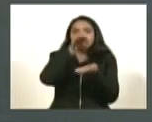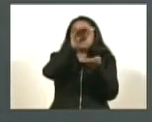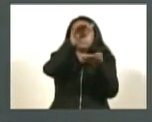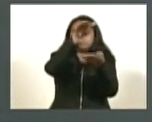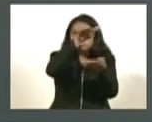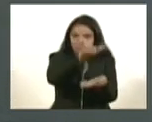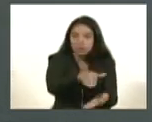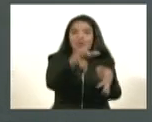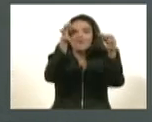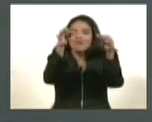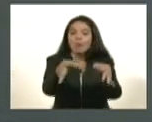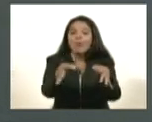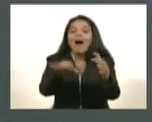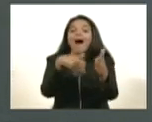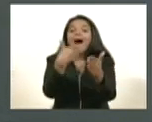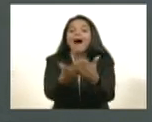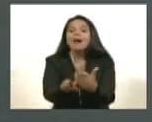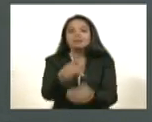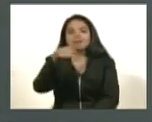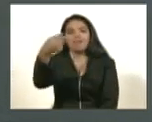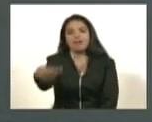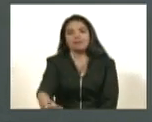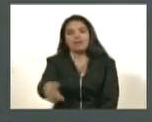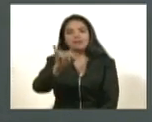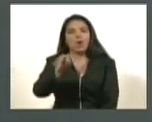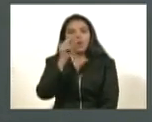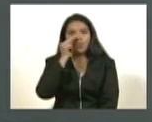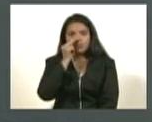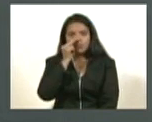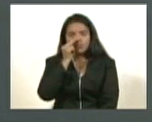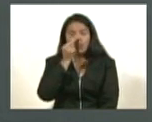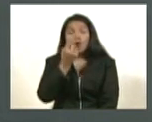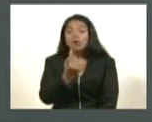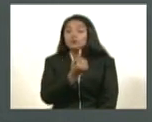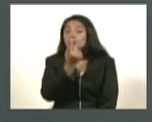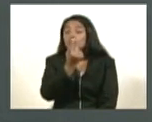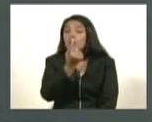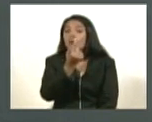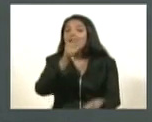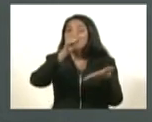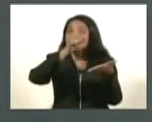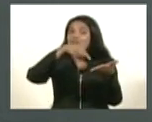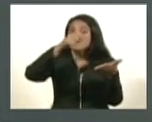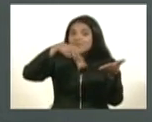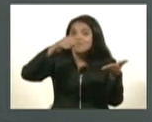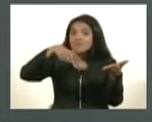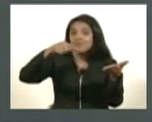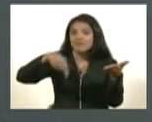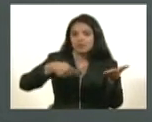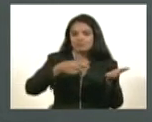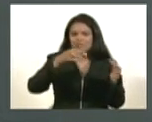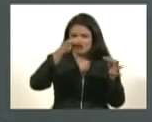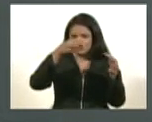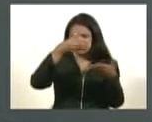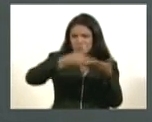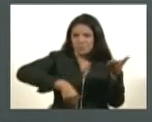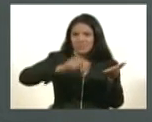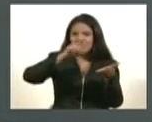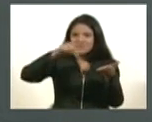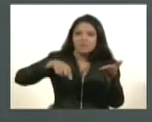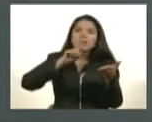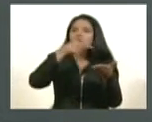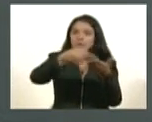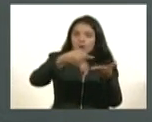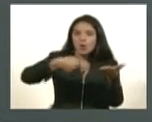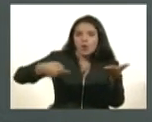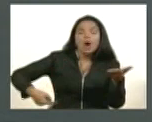de la postulación hasta el día de mañana. Solo las firmas que respaldan las postulaciones pueden